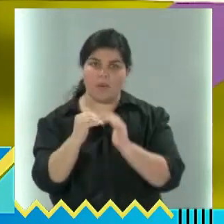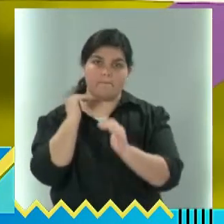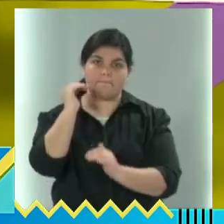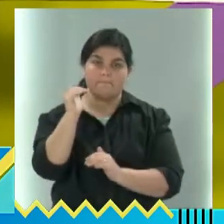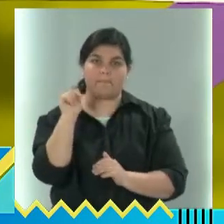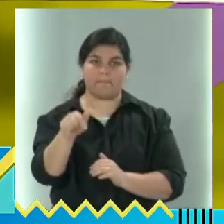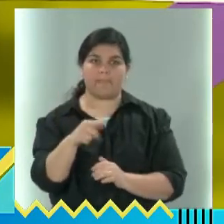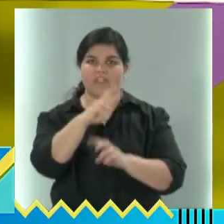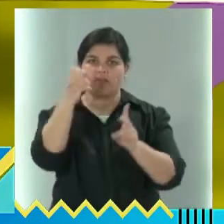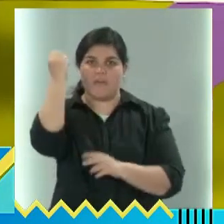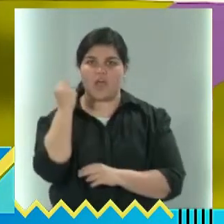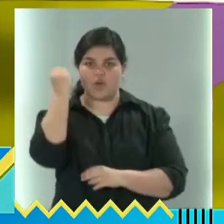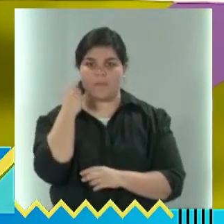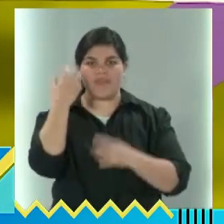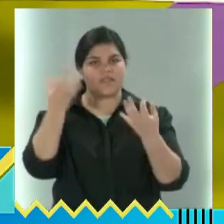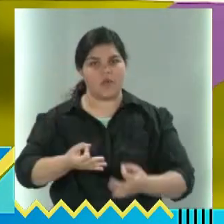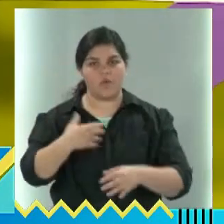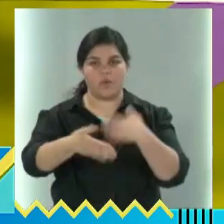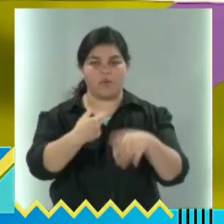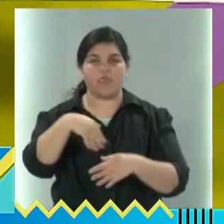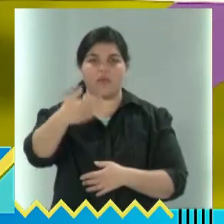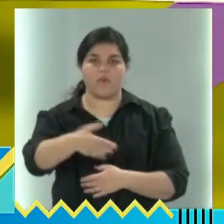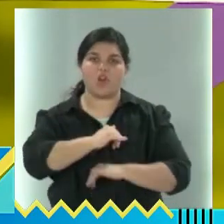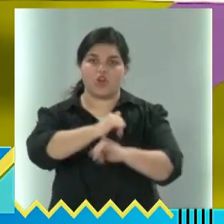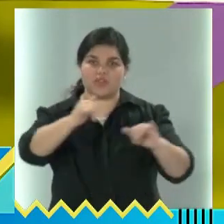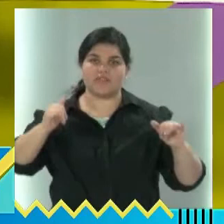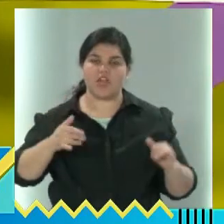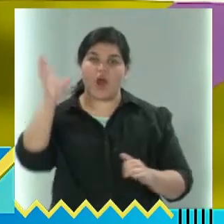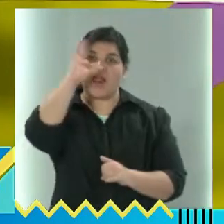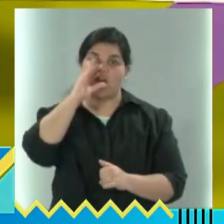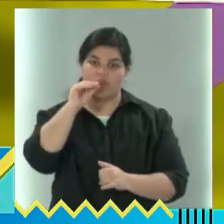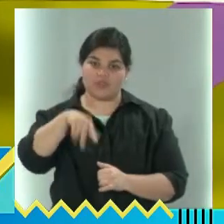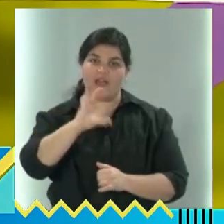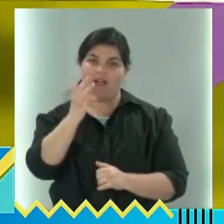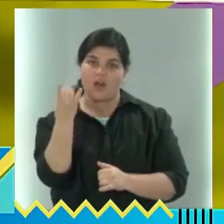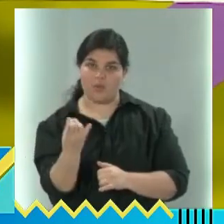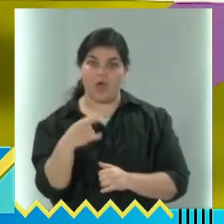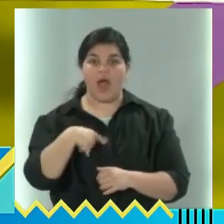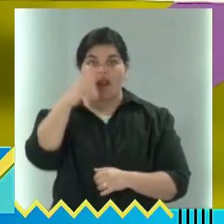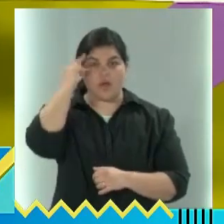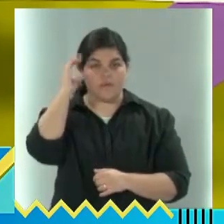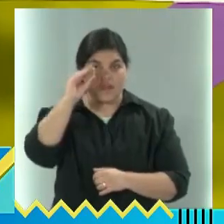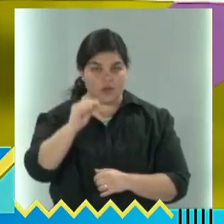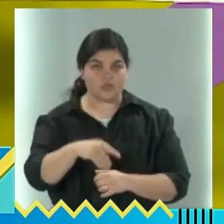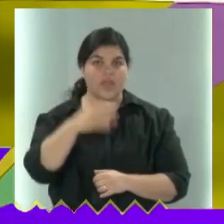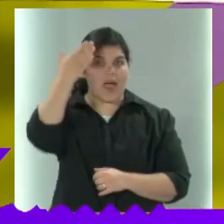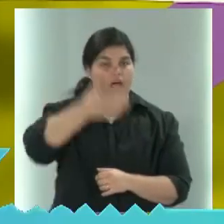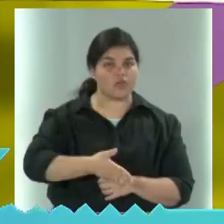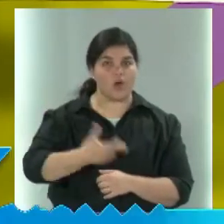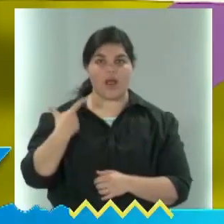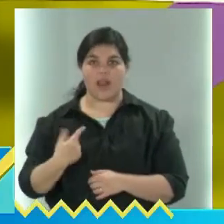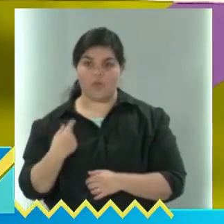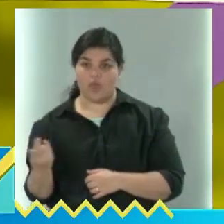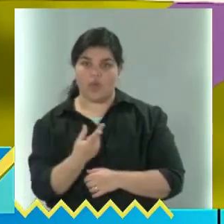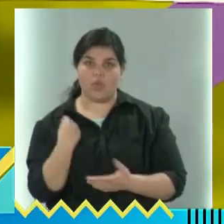nivel económico, por supuesto, van a tratar nuestros compañeros del noticiero central de Señalú. Así que a partir de las 21 horas, Gastón Lucero y Claudia Durán los